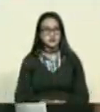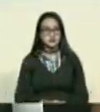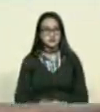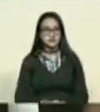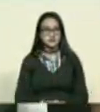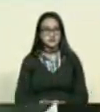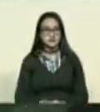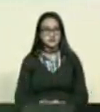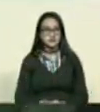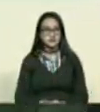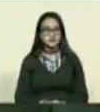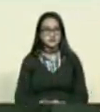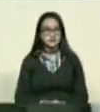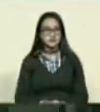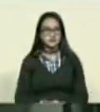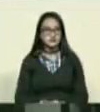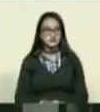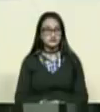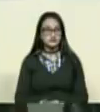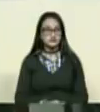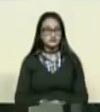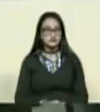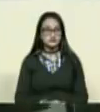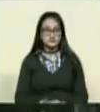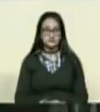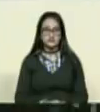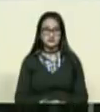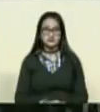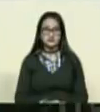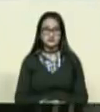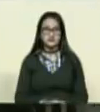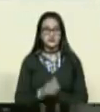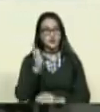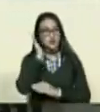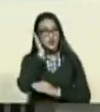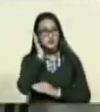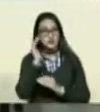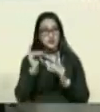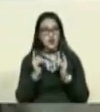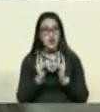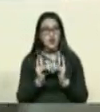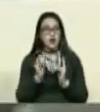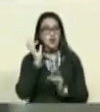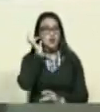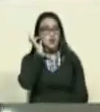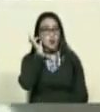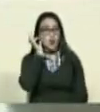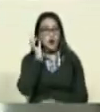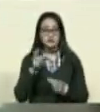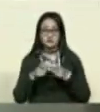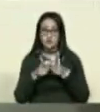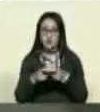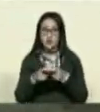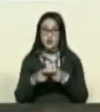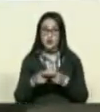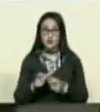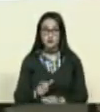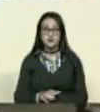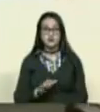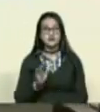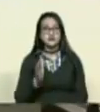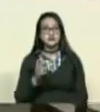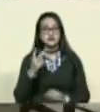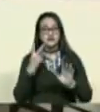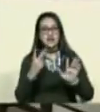favor. Señale, prepárate. Nos encontramos en el dormitorio del módulo 1 de las femeninas. Aproximadamente